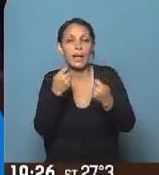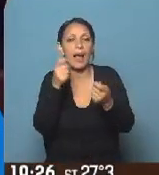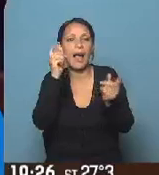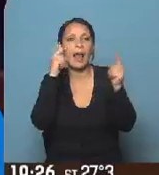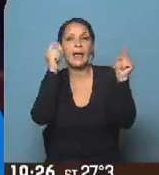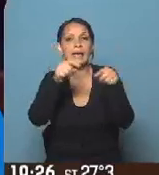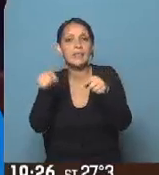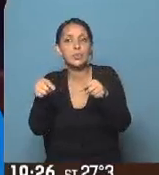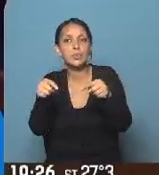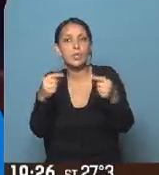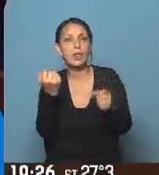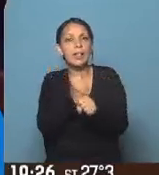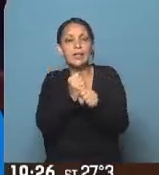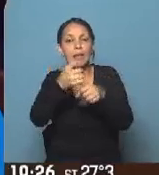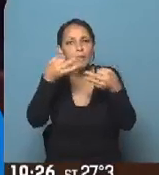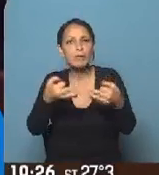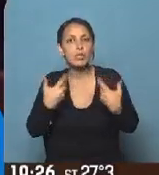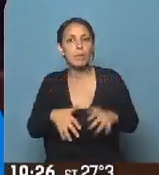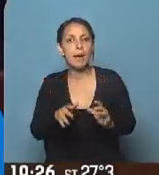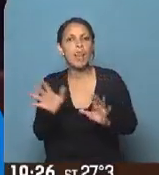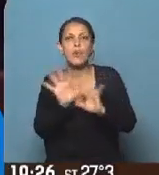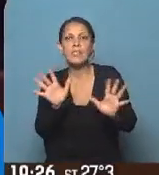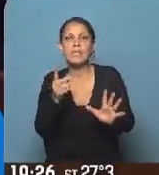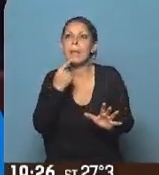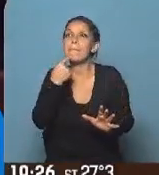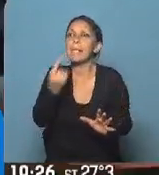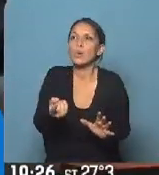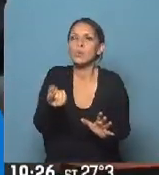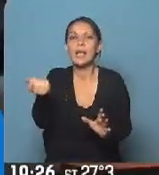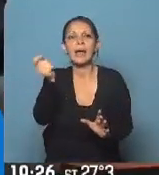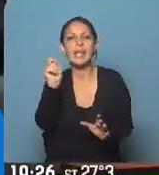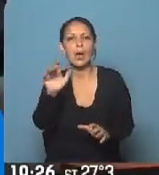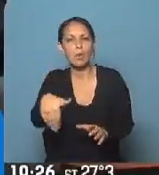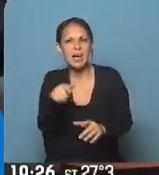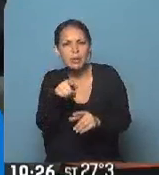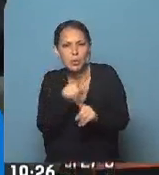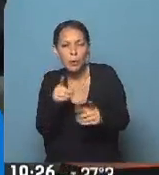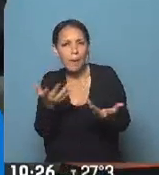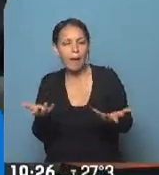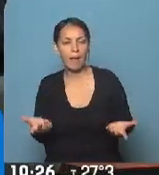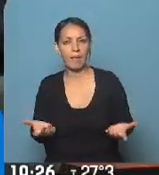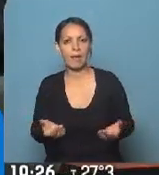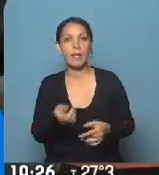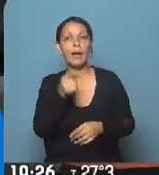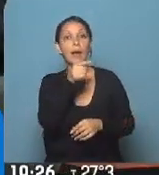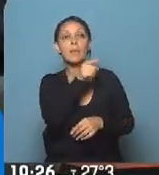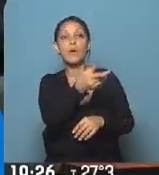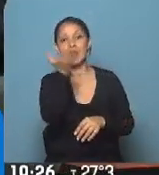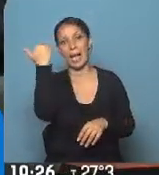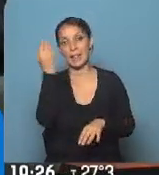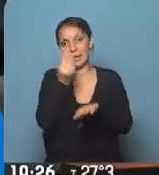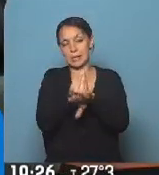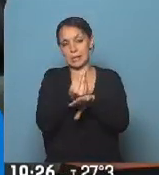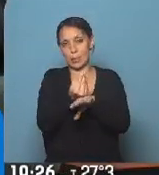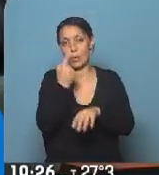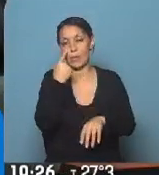que es lo que está en juego. No deberíamos ni preguntarnos a quién le conviene. Usted, cuando hace estas primeras denuncias, vivía en el Calafate. Le pregunto,